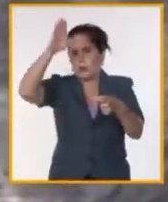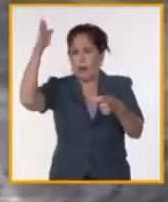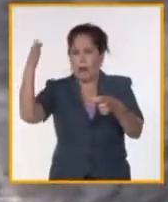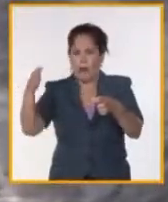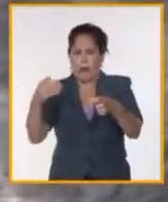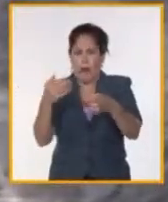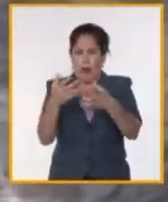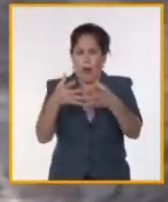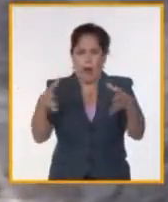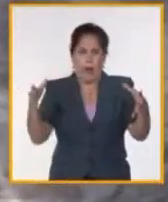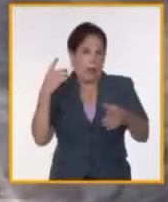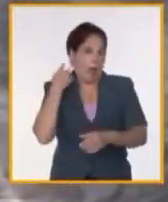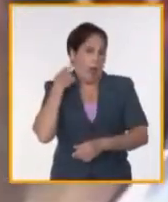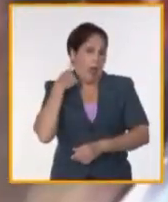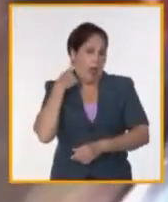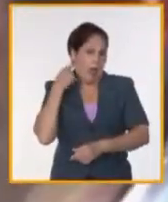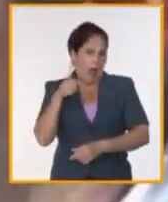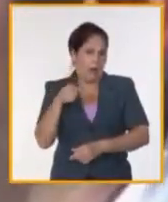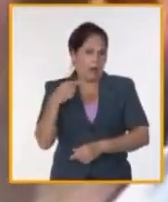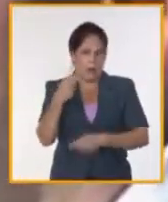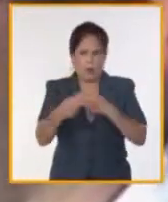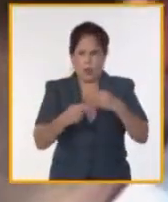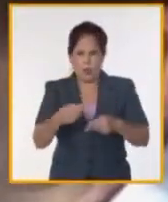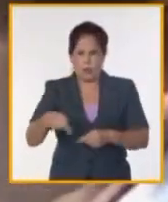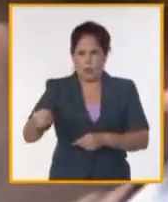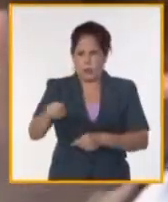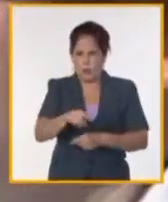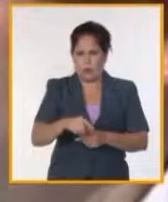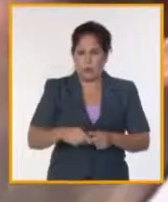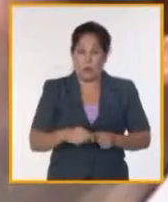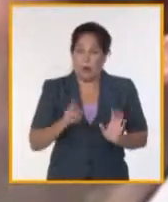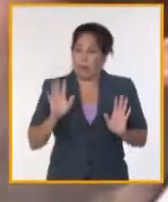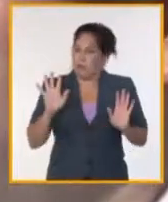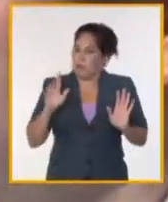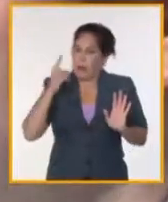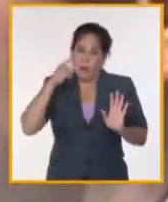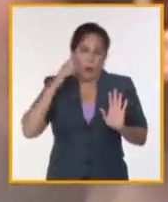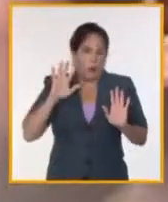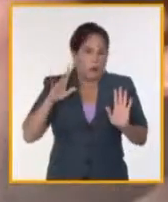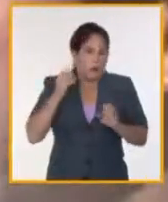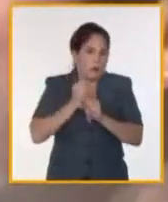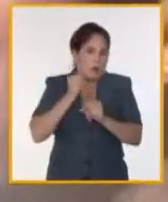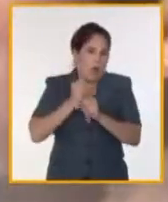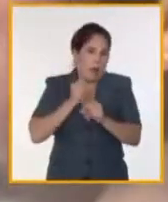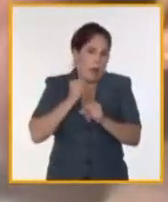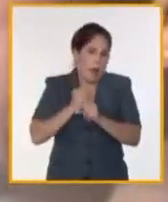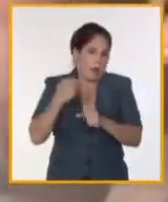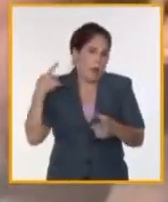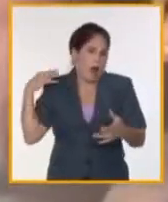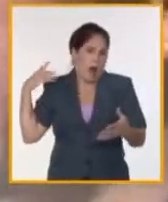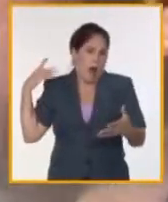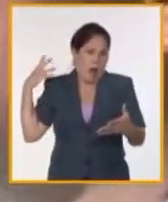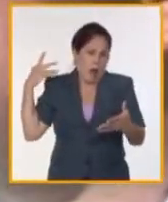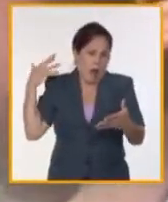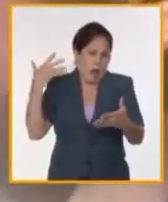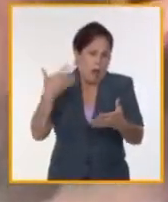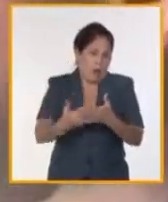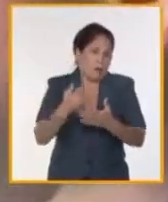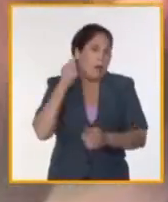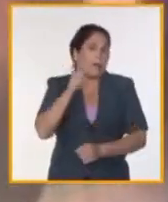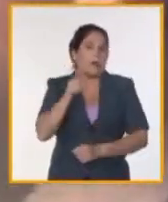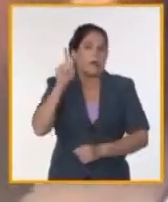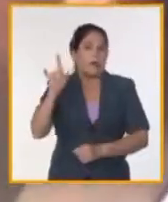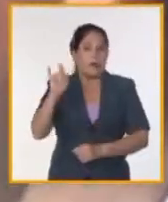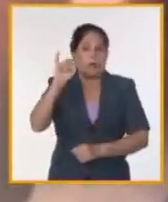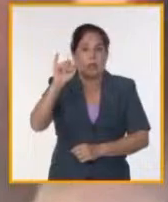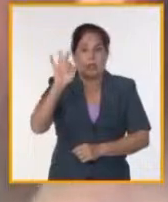¿En cuántos años se han hecho esta terraza aquí? No, nosotros estamos trabajando, bueno, como le decíamos anteriormente, desde el año